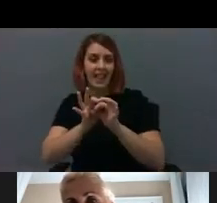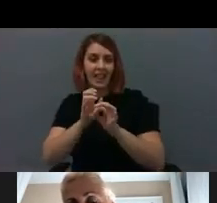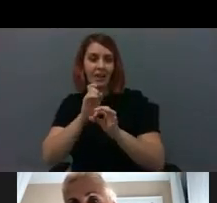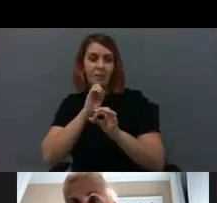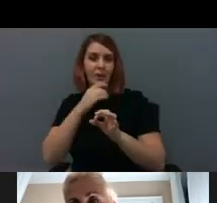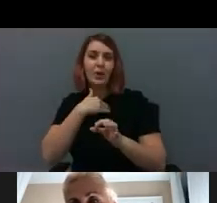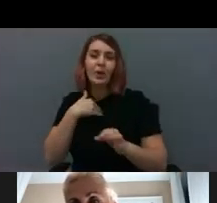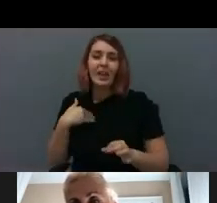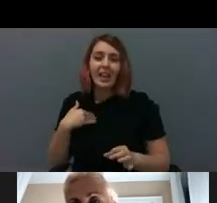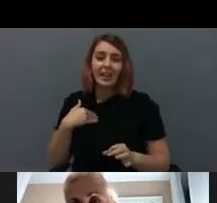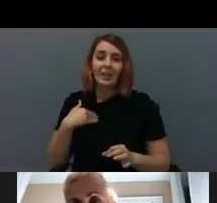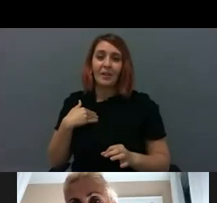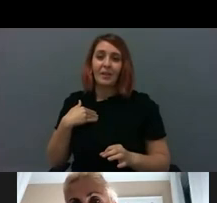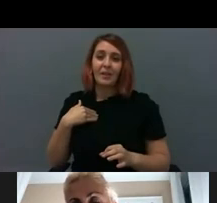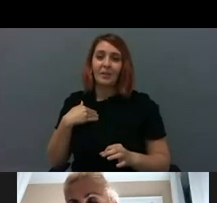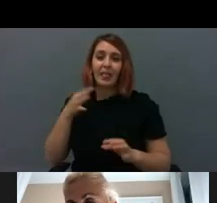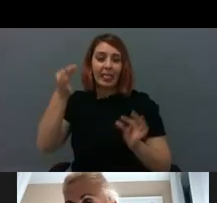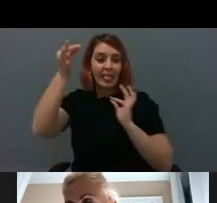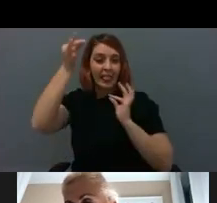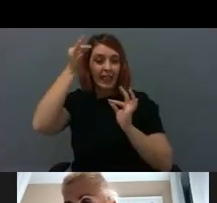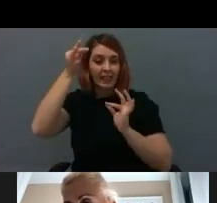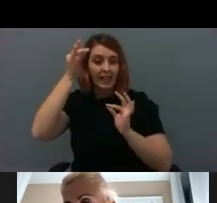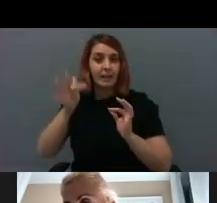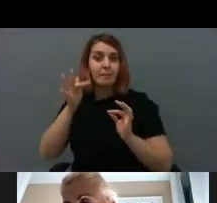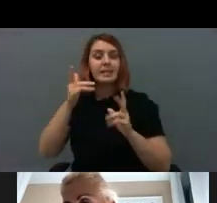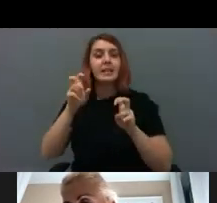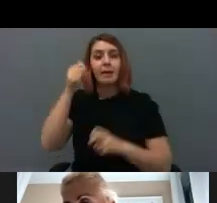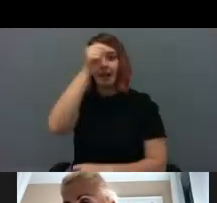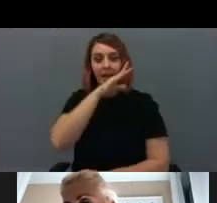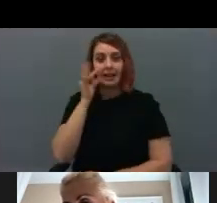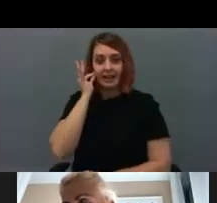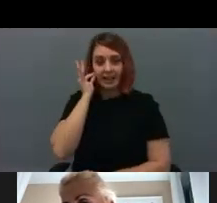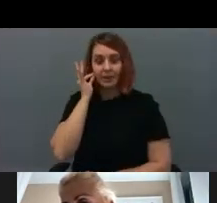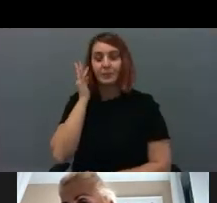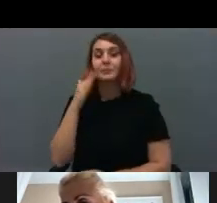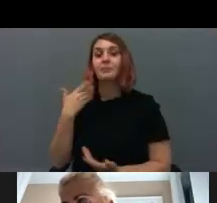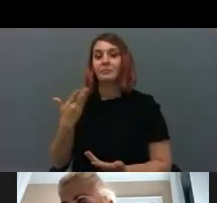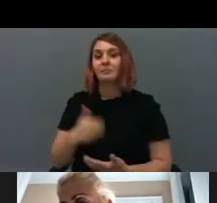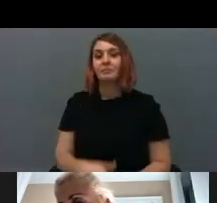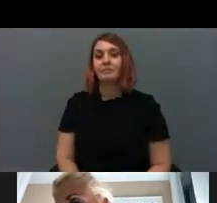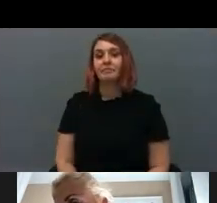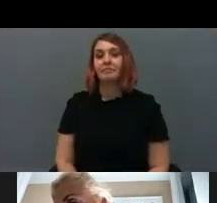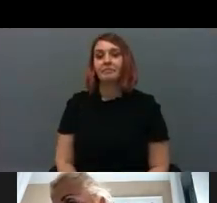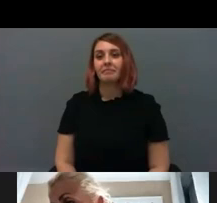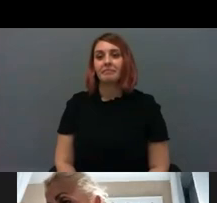me gustaría hacer una matización además de cuestión de género, ¿no? Entonces,